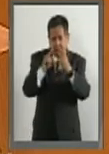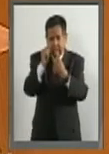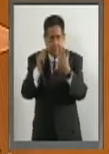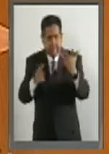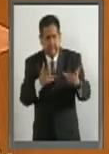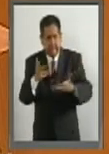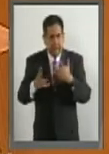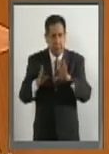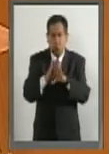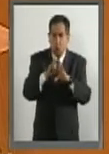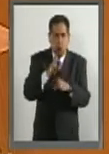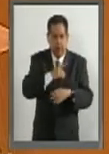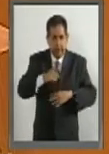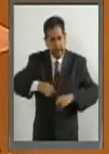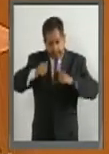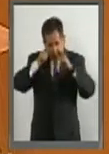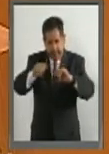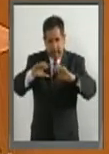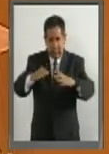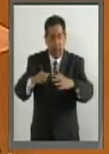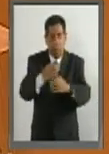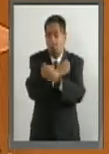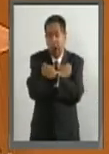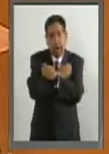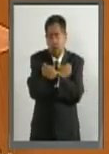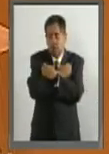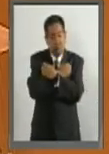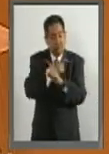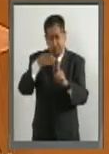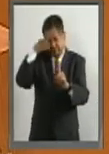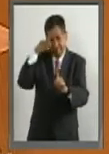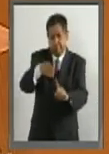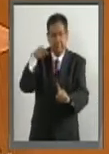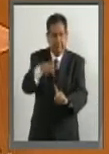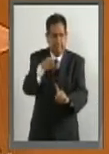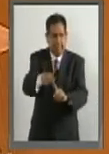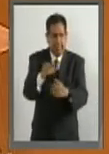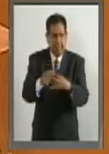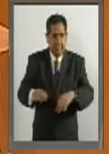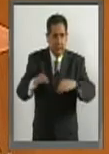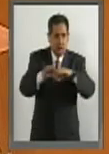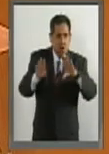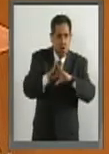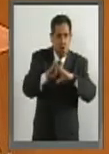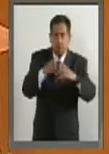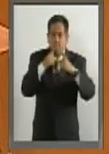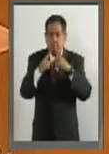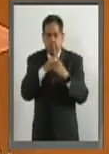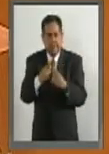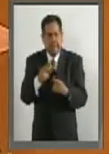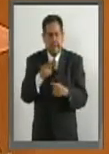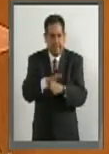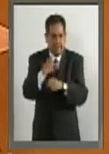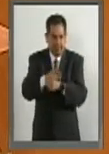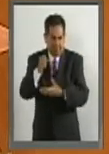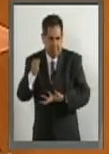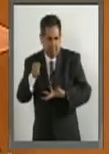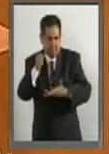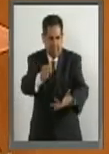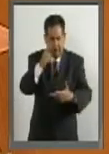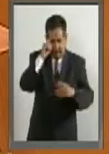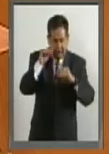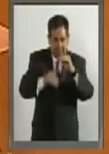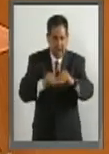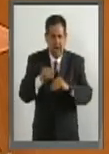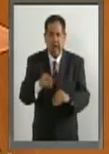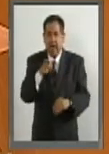debe estar centrada en el sector educativo, lo que implica que se debe contar con los recursos suficientes para la aplicación